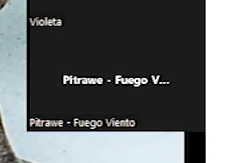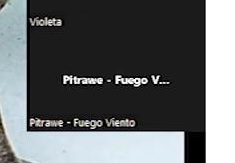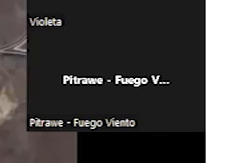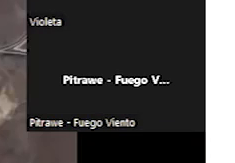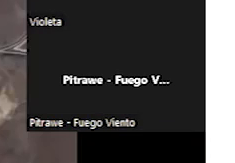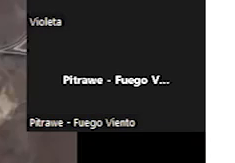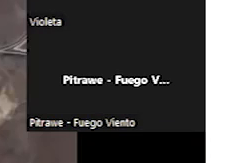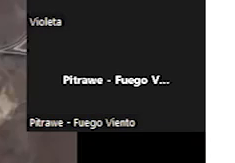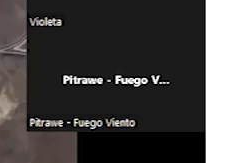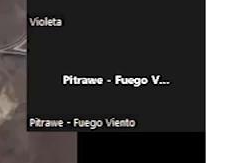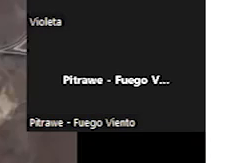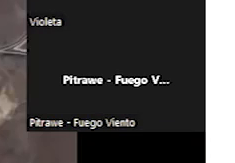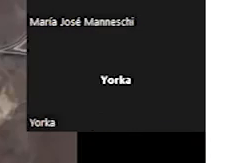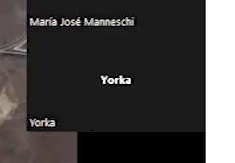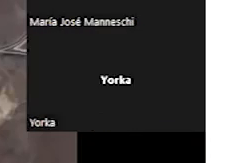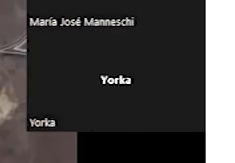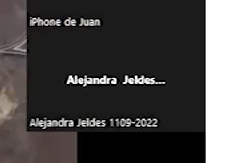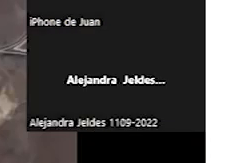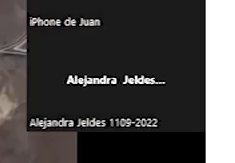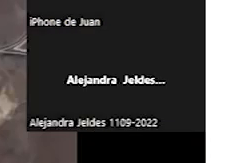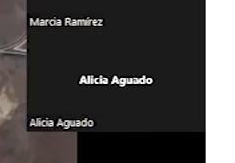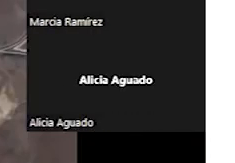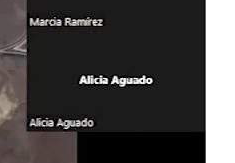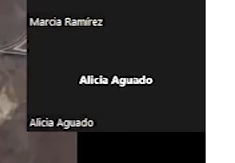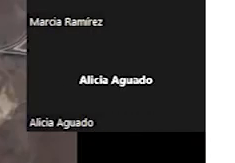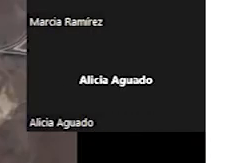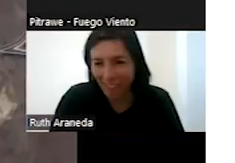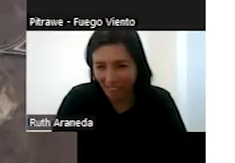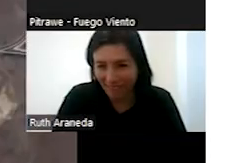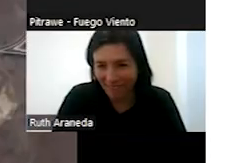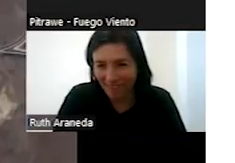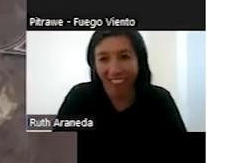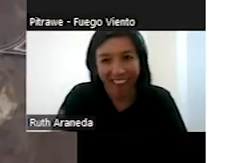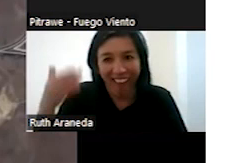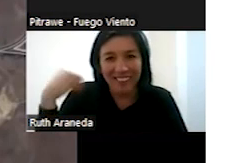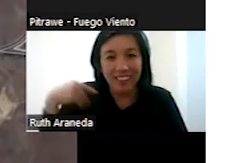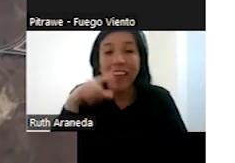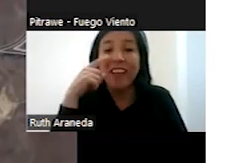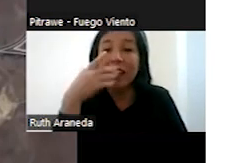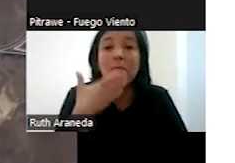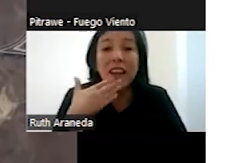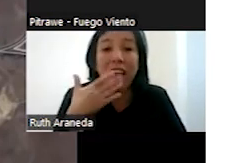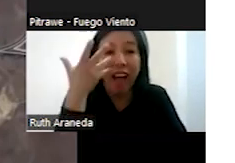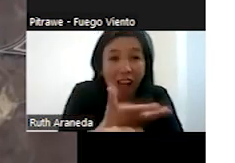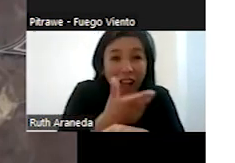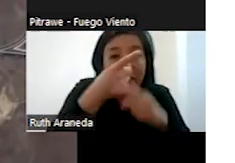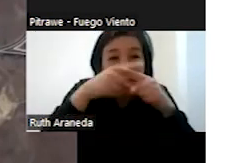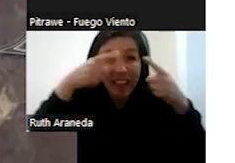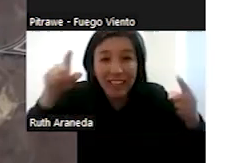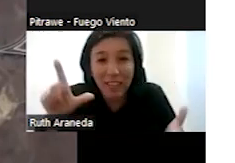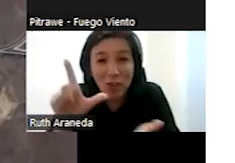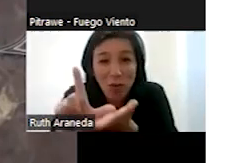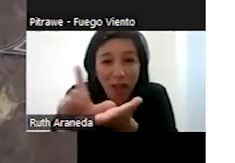era. Después bajamos rápidamente, porque hay docenas de sitios, aquí yo escogí algunas cosas interesantes, como